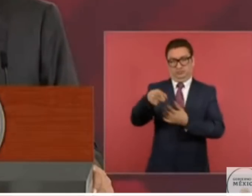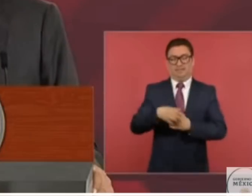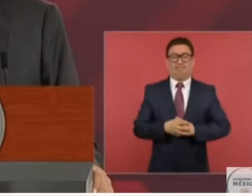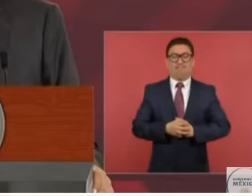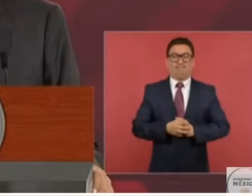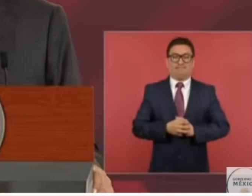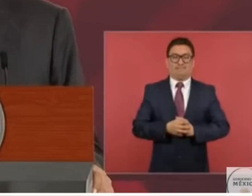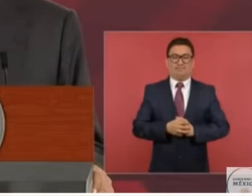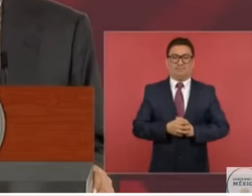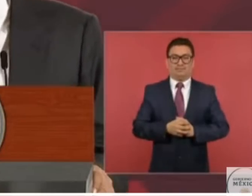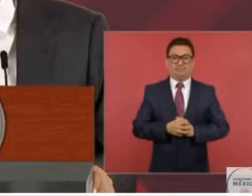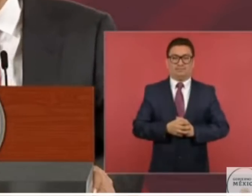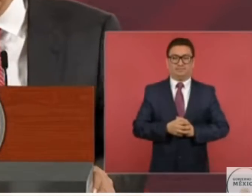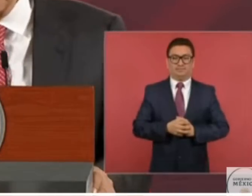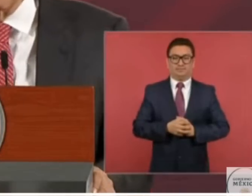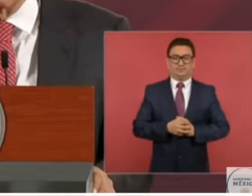Entonces